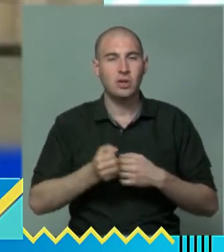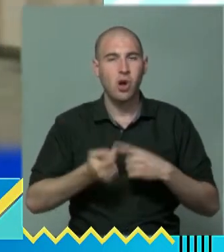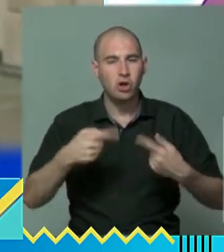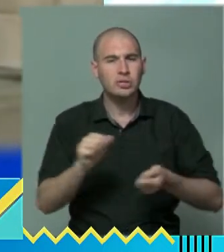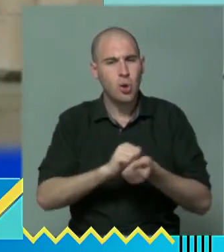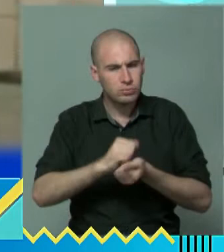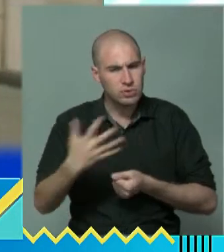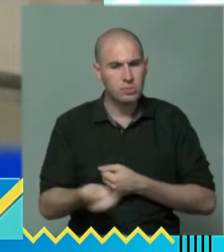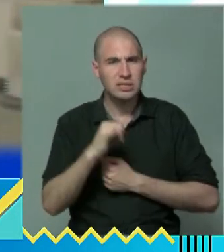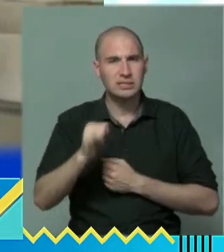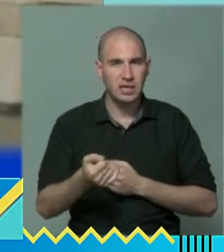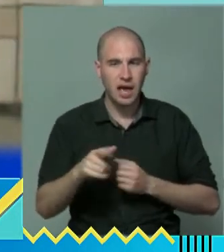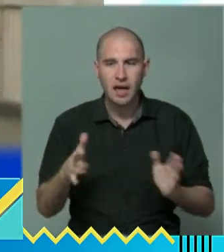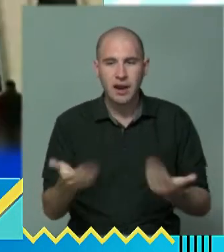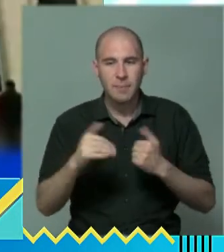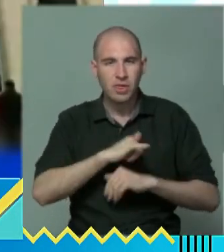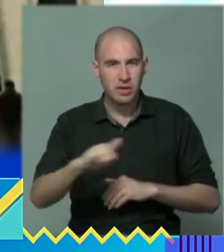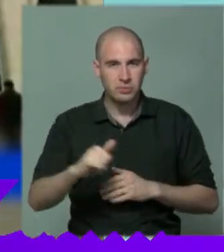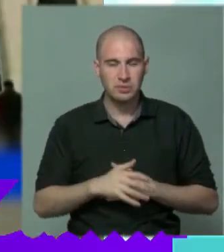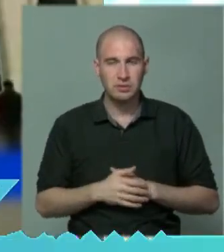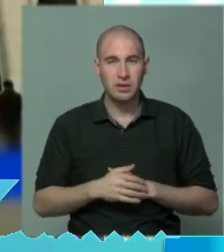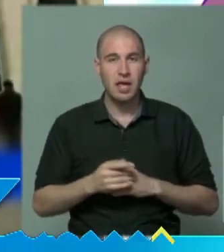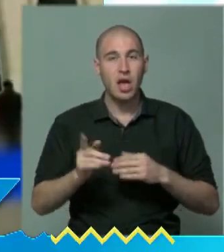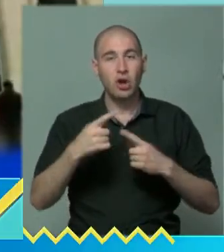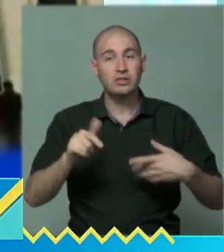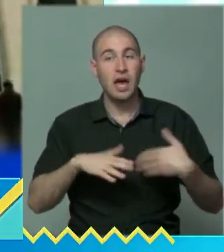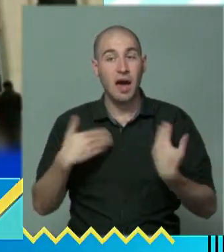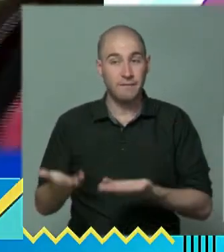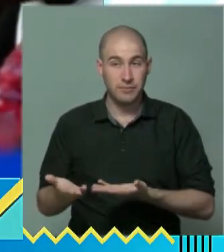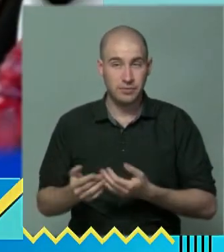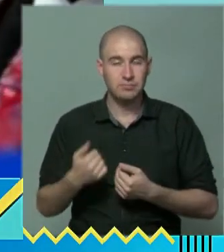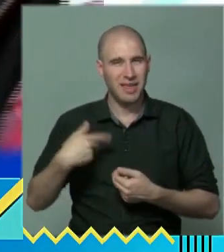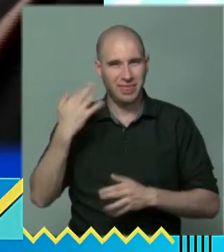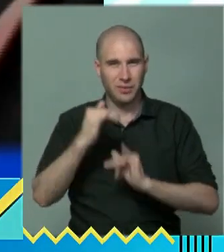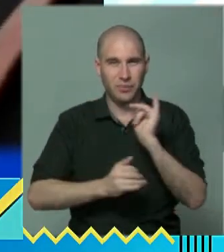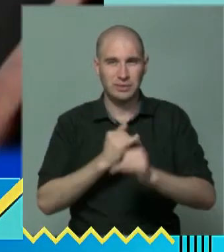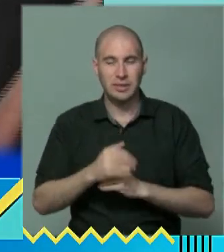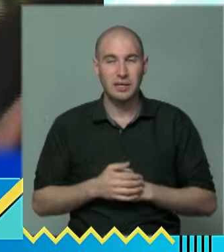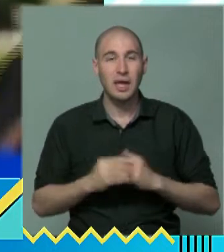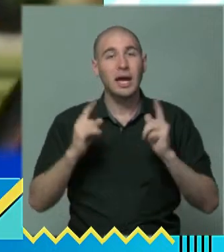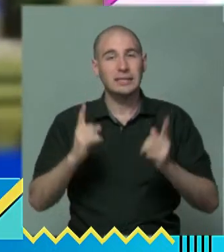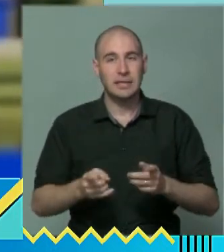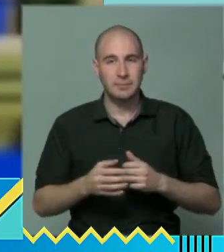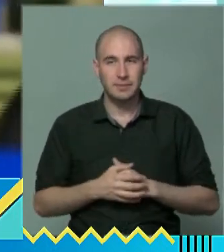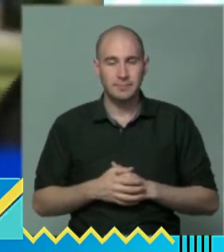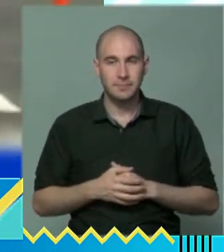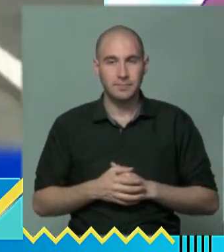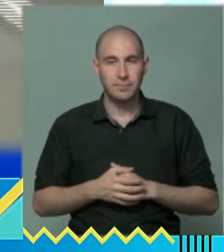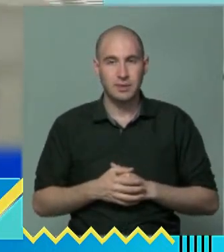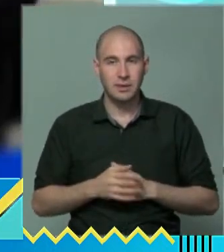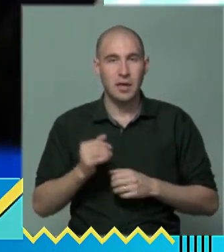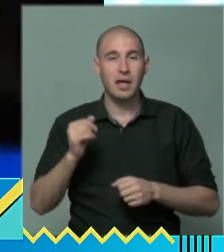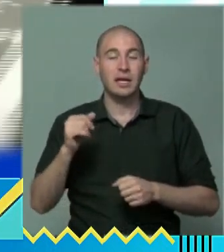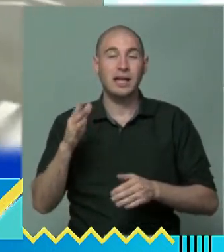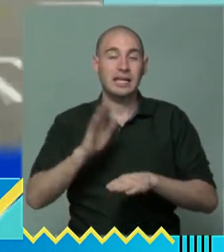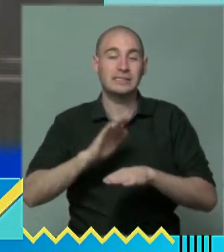hechos de corrupción y que de inmediato los denuncien. Tienen ciertos beneficios y, como te decía recién, incluso pueden llegar hasta una exención de la